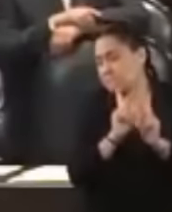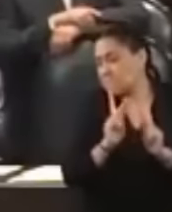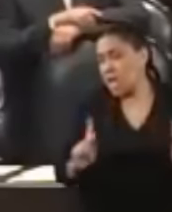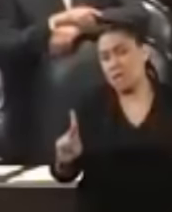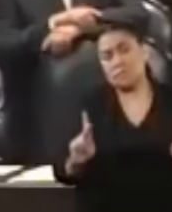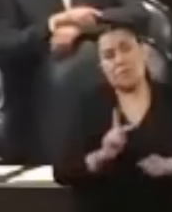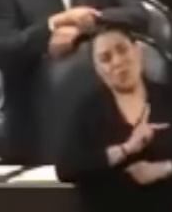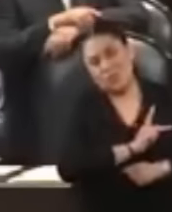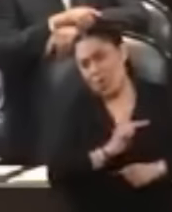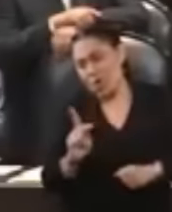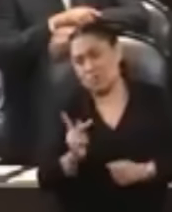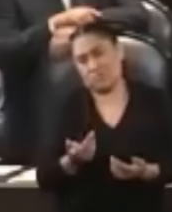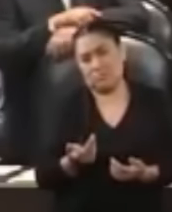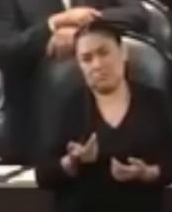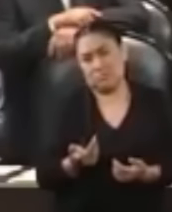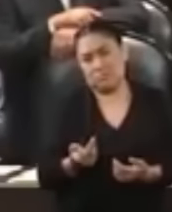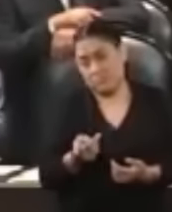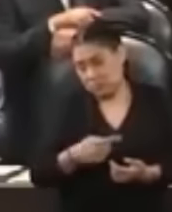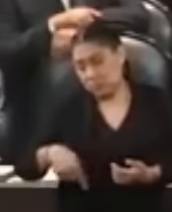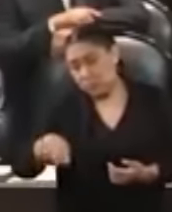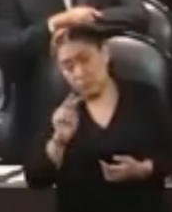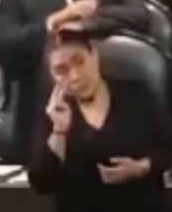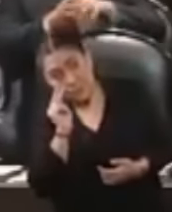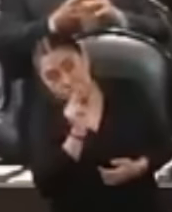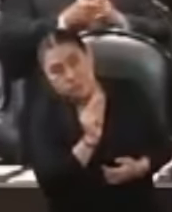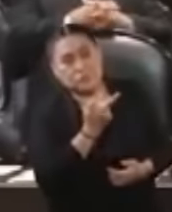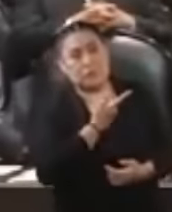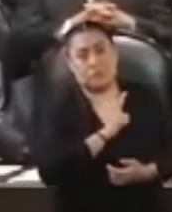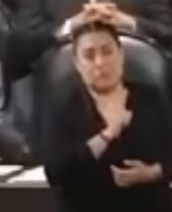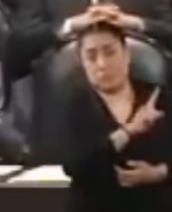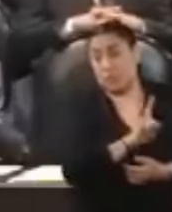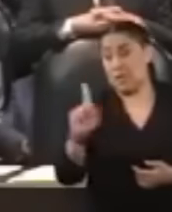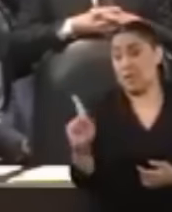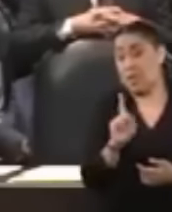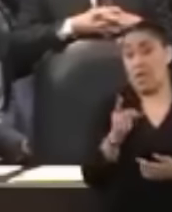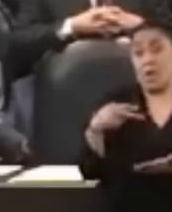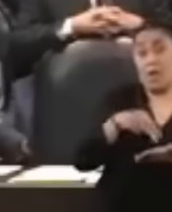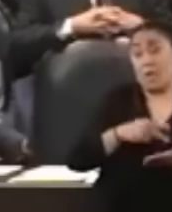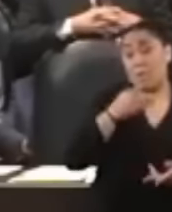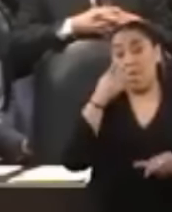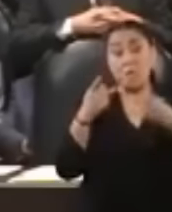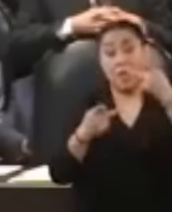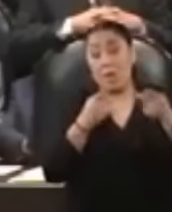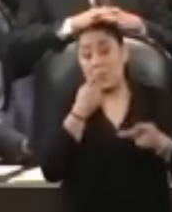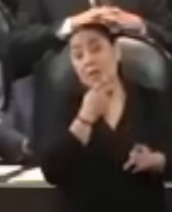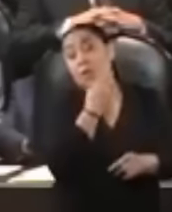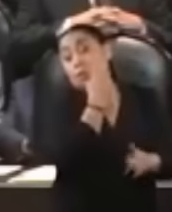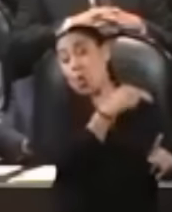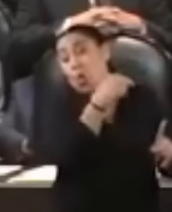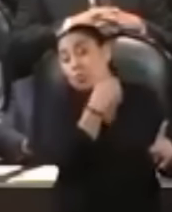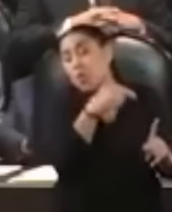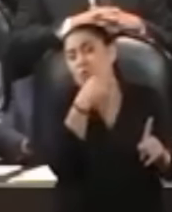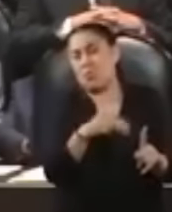hubiera gustado que ustedes carroñeros vinieran a mencionar su nombre porque los detestaba.